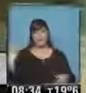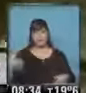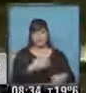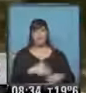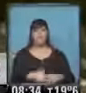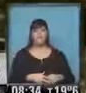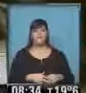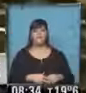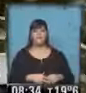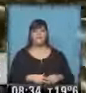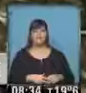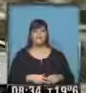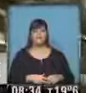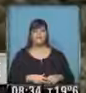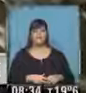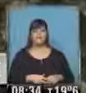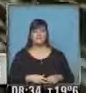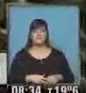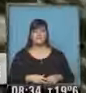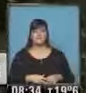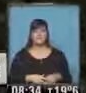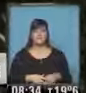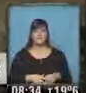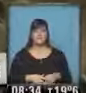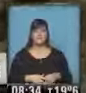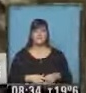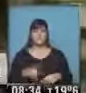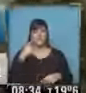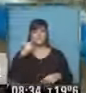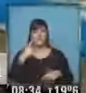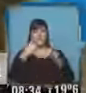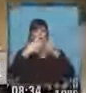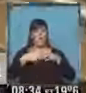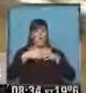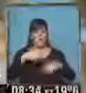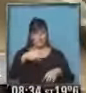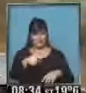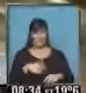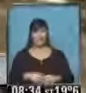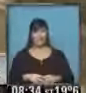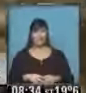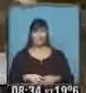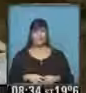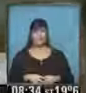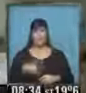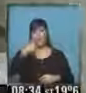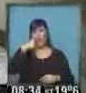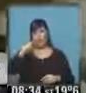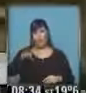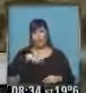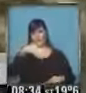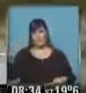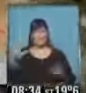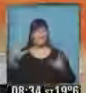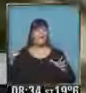Juan, mirá, acá todos los huevos cuando están saliendo y vamos a la última estación que es la de embalaje.